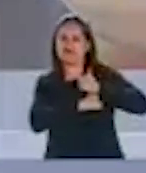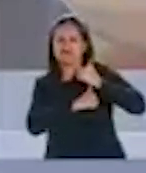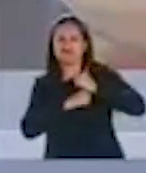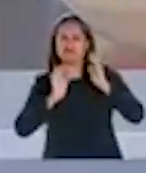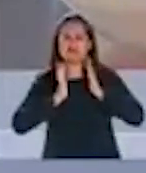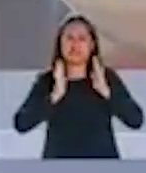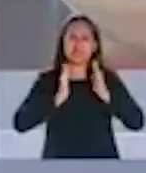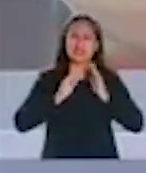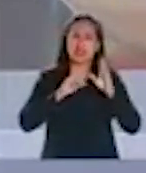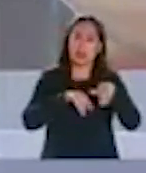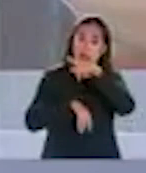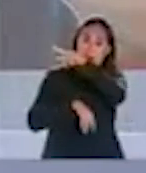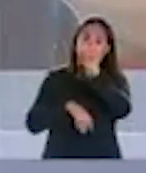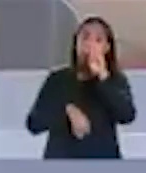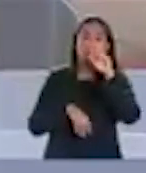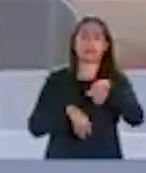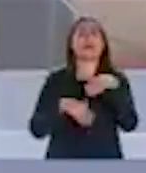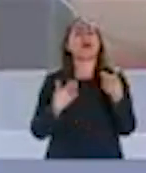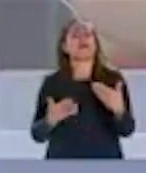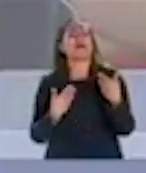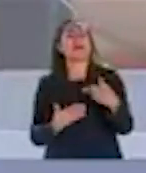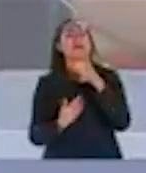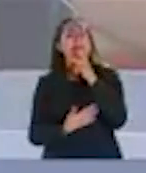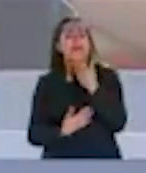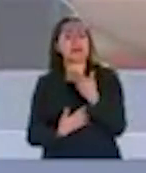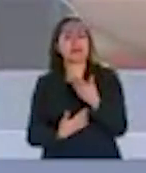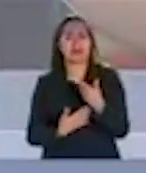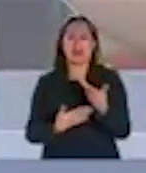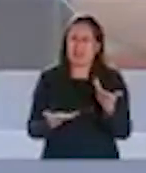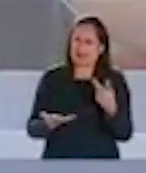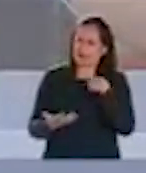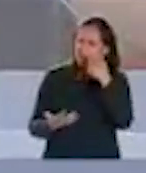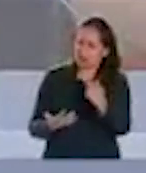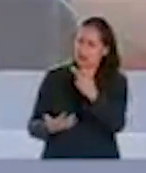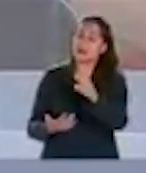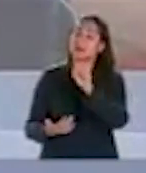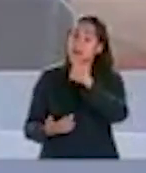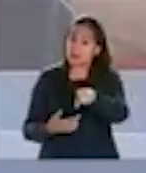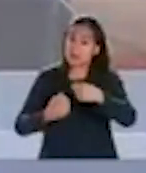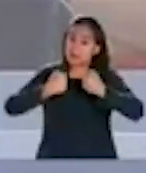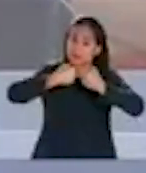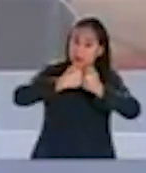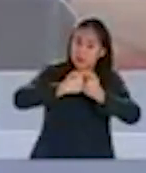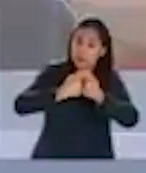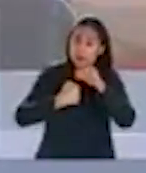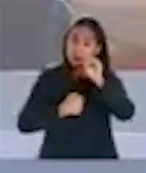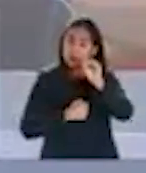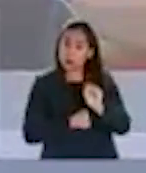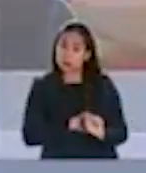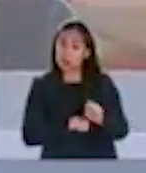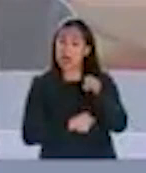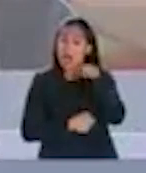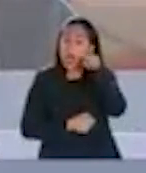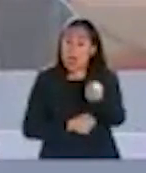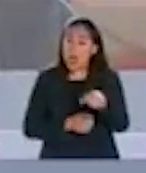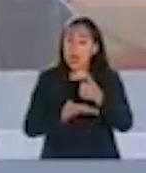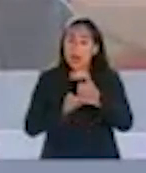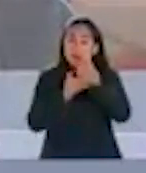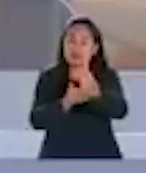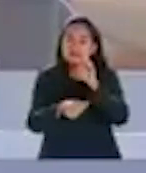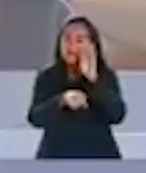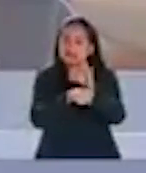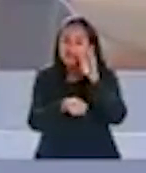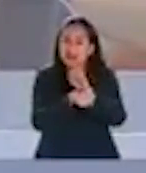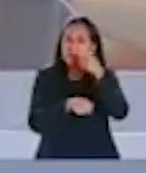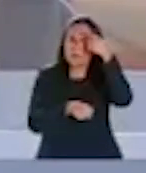por la misma línea de la pregunta de teresa la frontera sur debe ser la primera línea de defensa de norteamérica o un punto de ingreso para refugiados